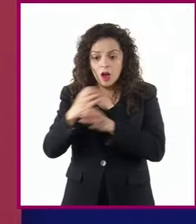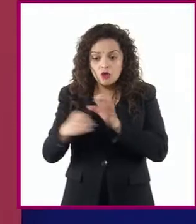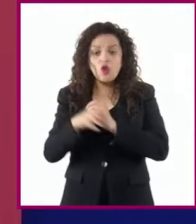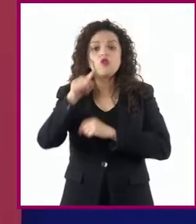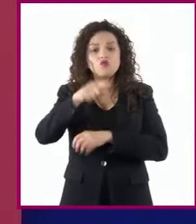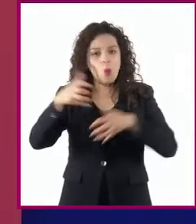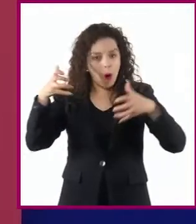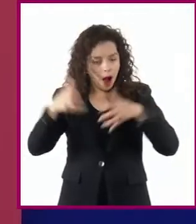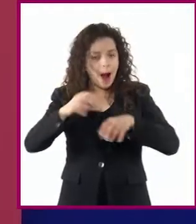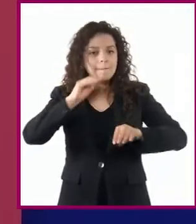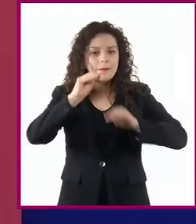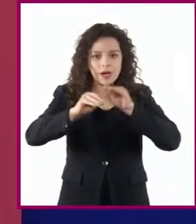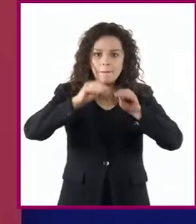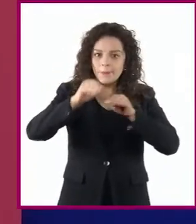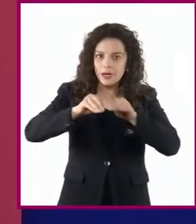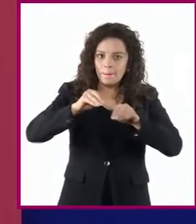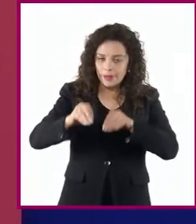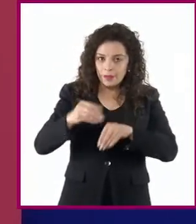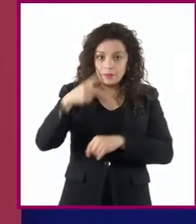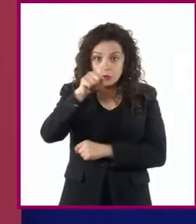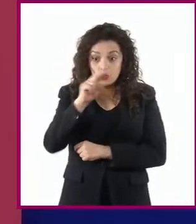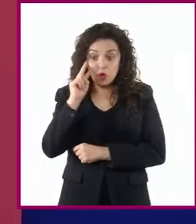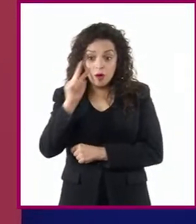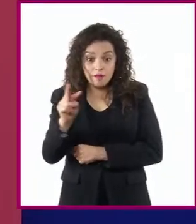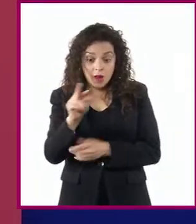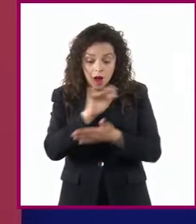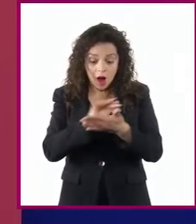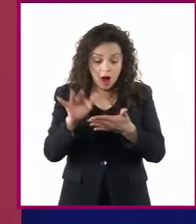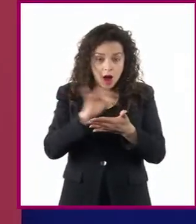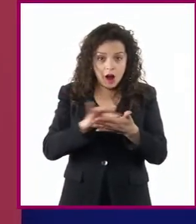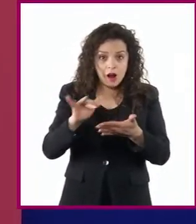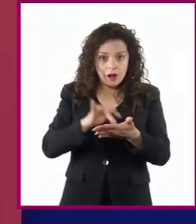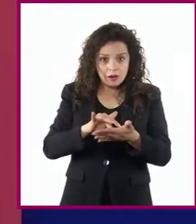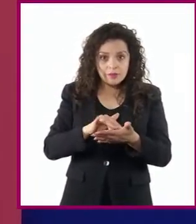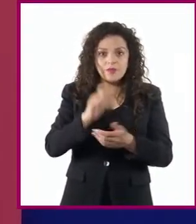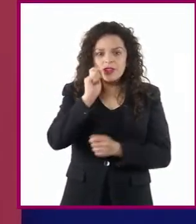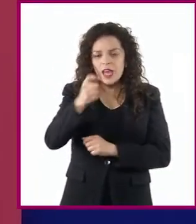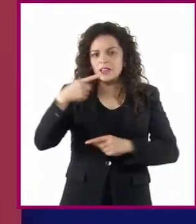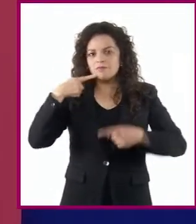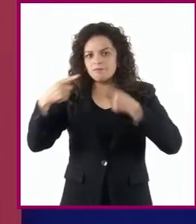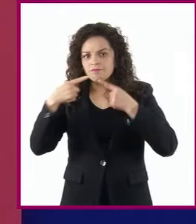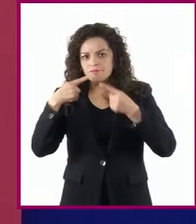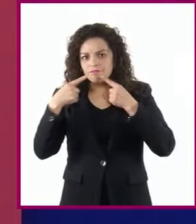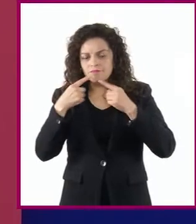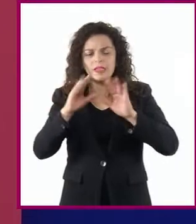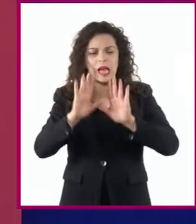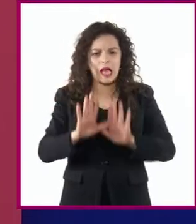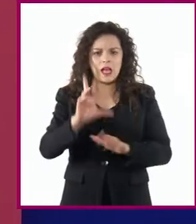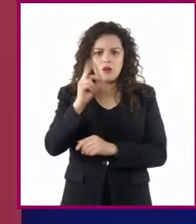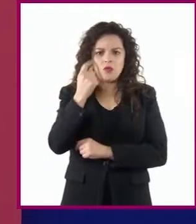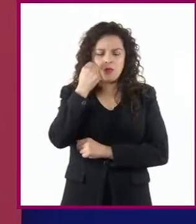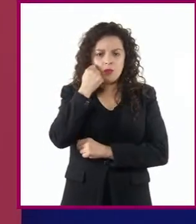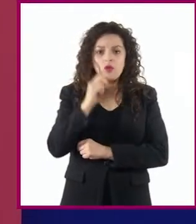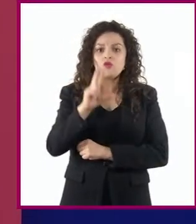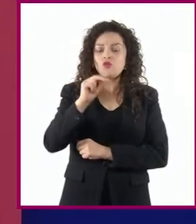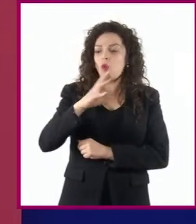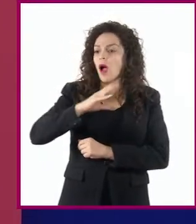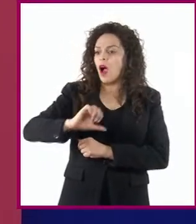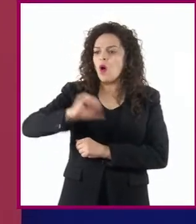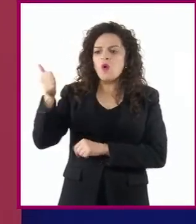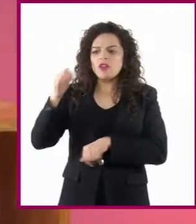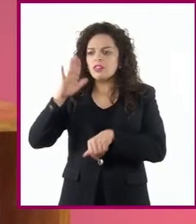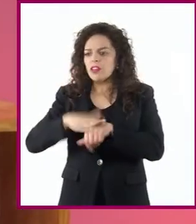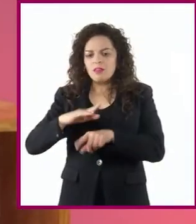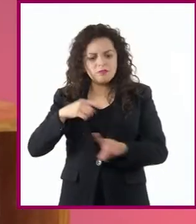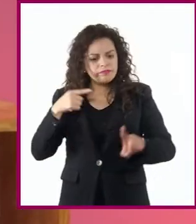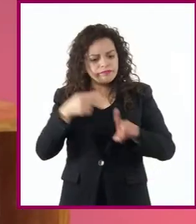observan, aunque el guión se indica en qué momento entran los diálogos, no existe ninguna otra referencia y eso